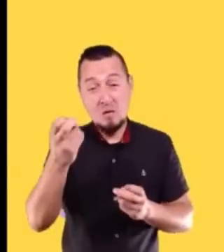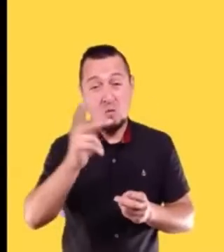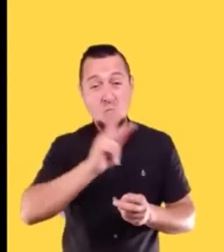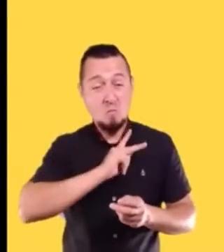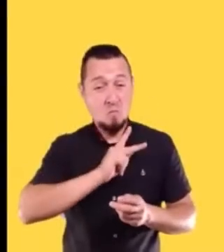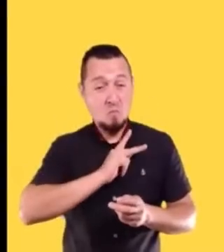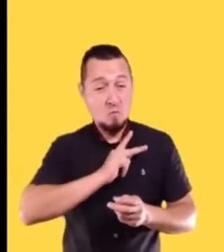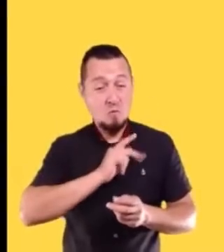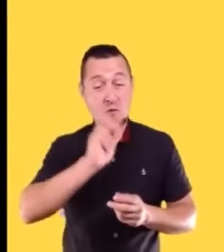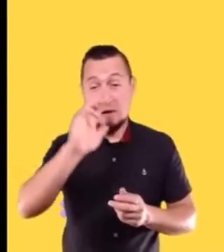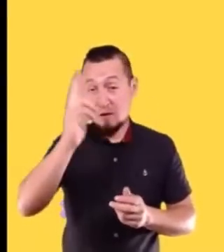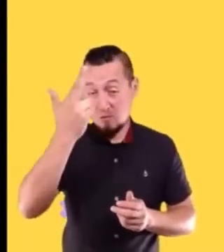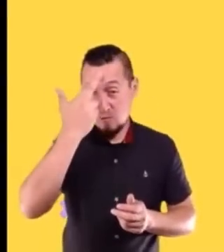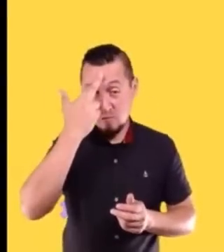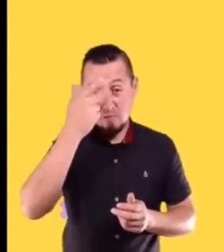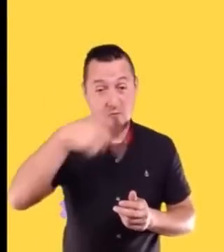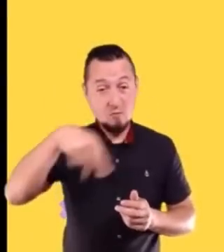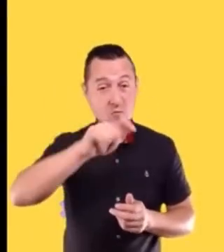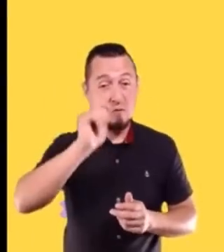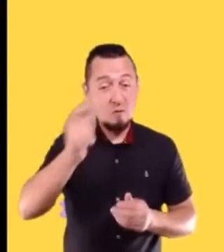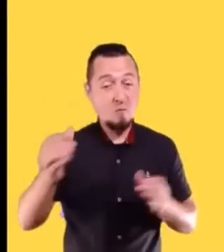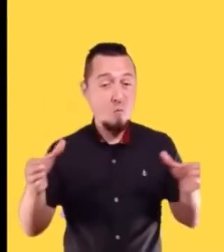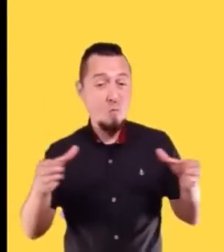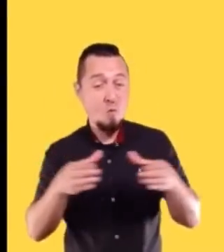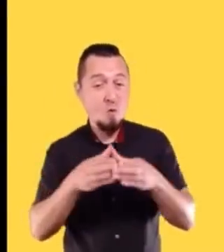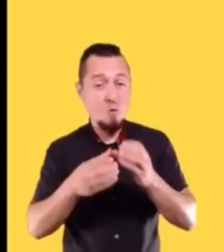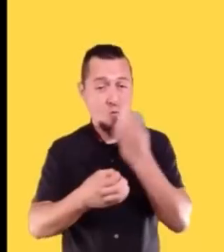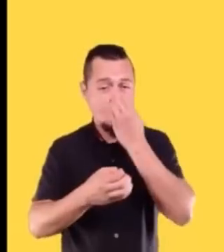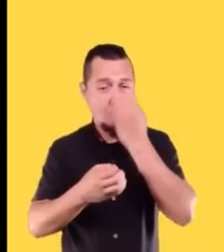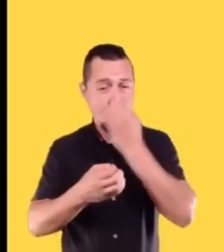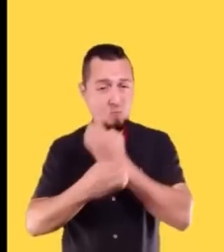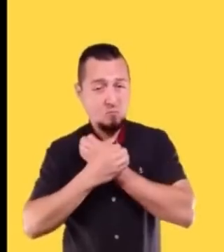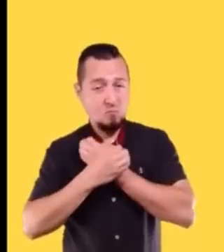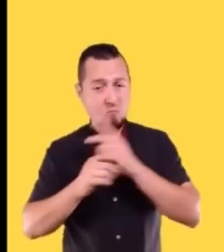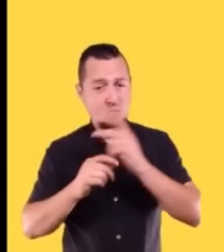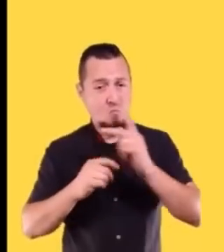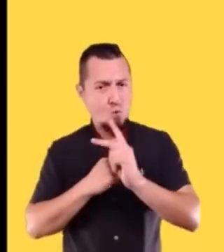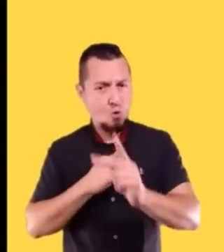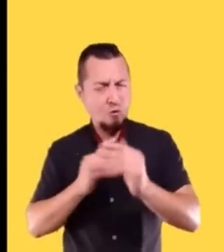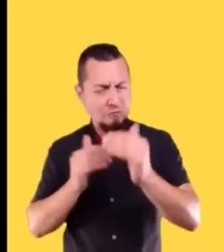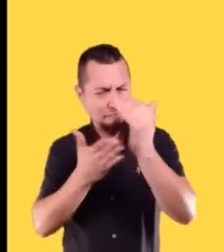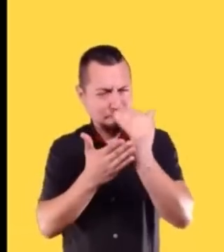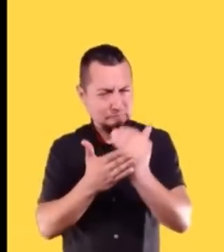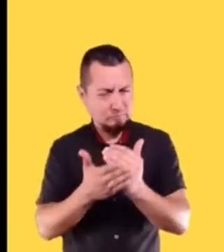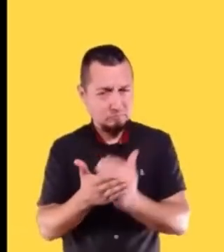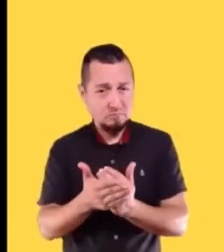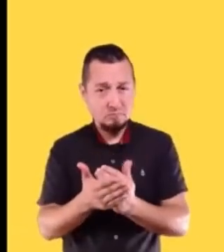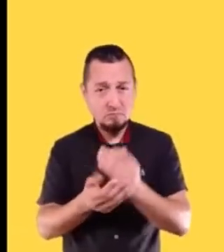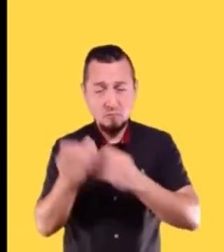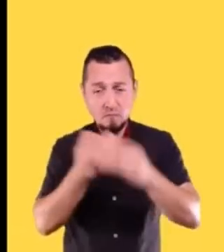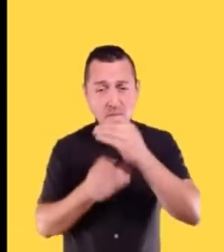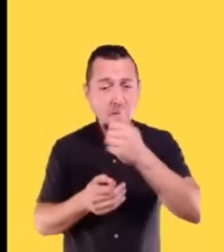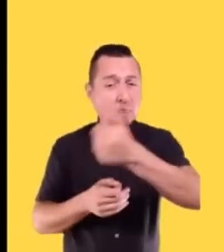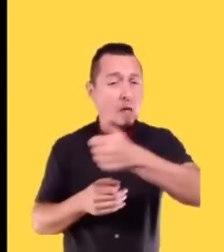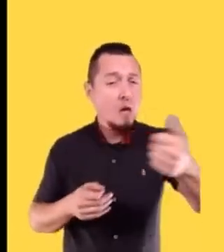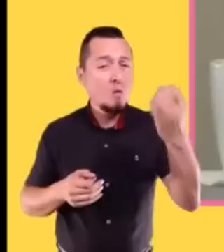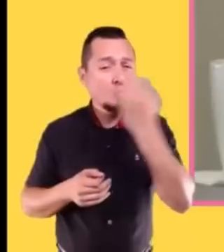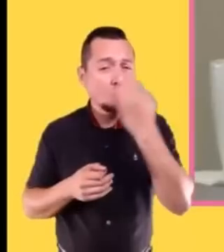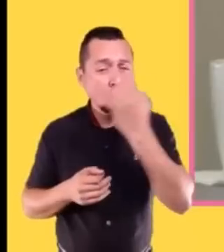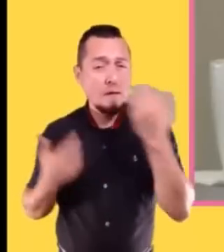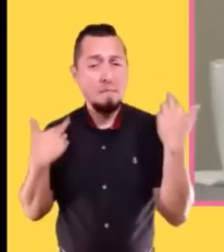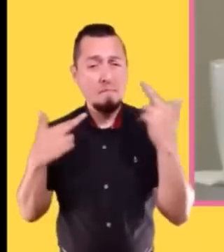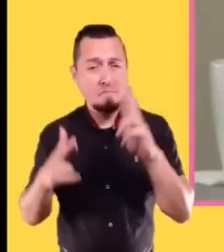recordar lo que es comunidad educativa, porque se va a mencionar mucho en los próximos puntos. Cada comunidad educativa es cada escuela, es maestras y